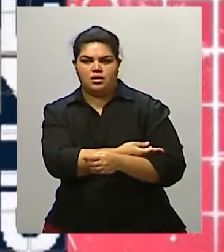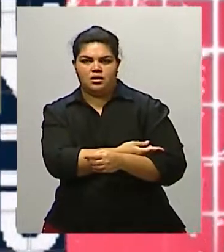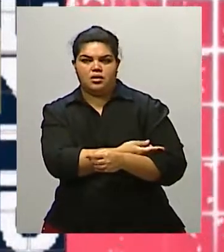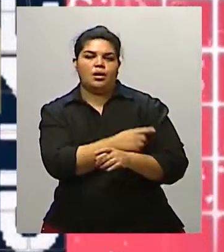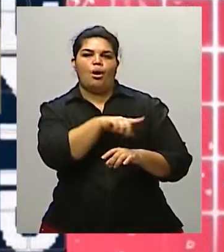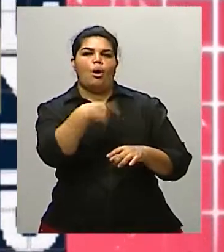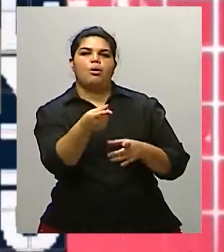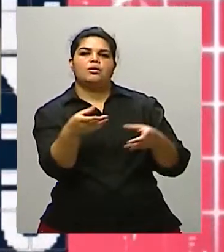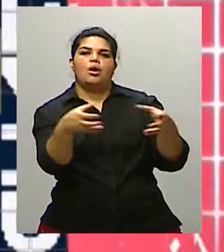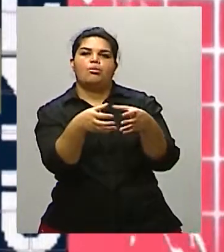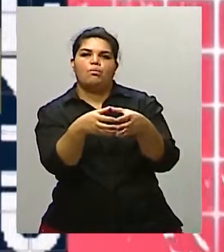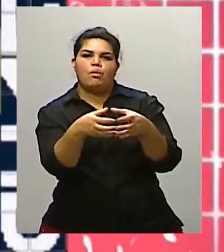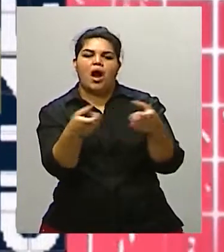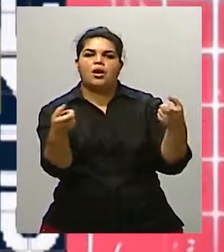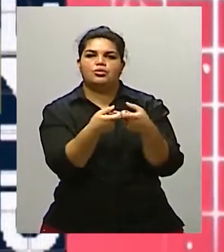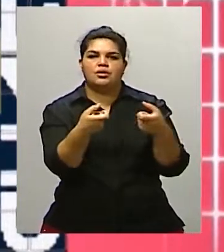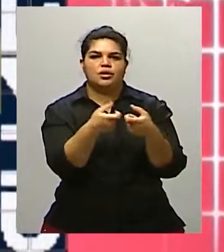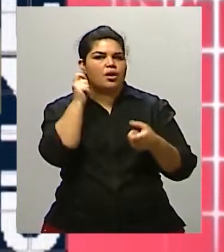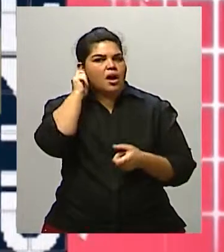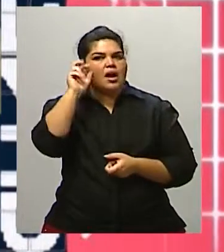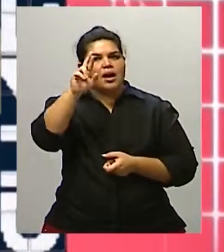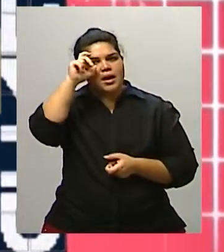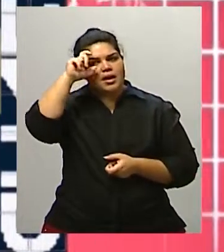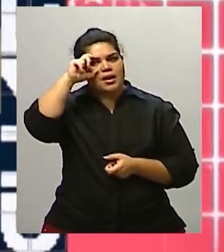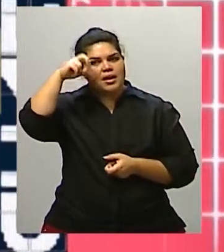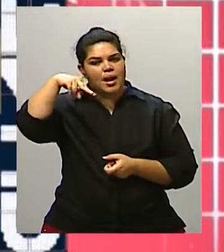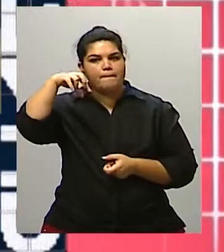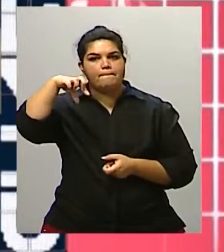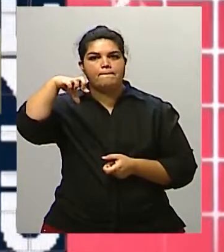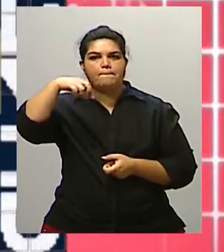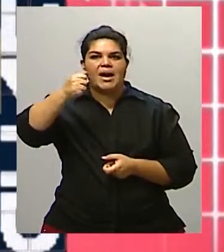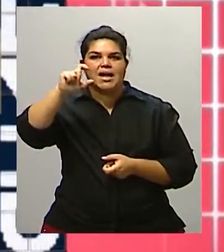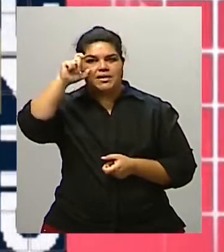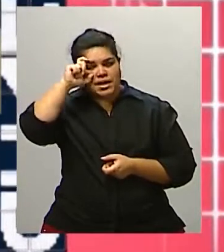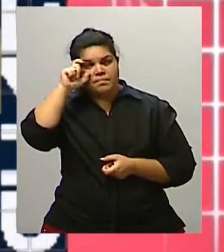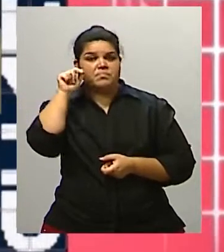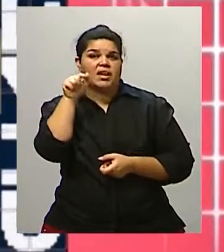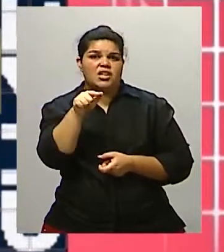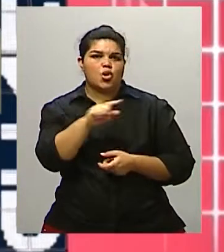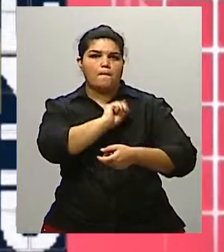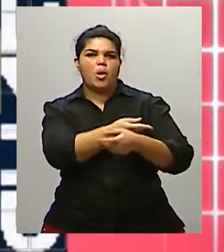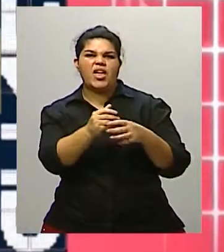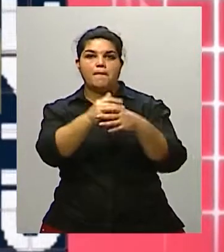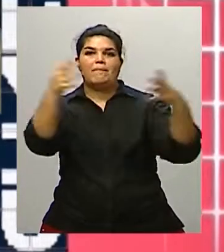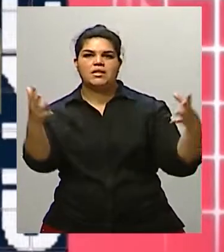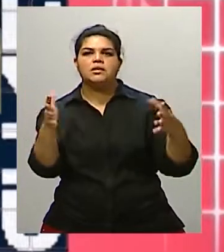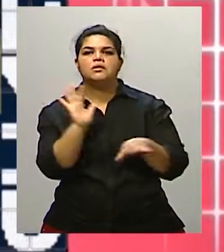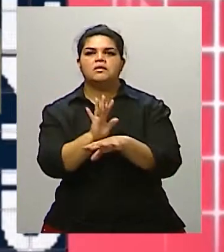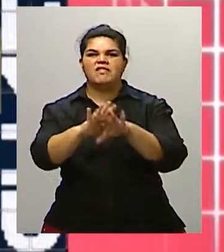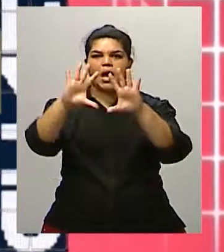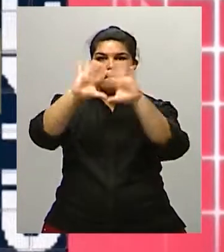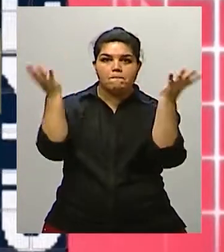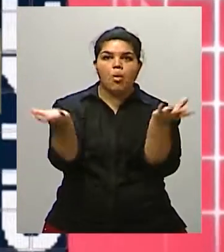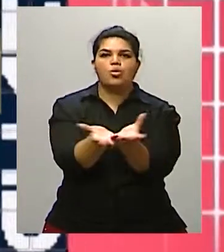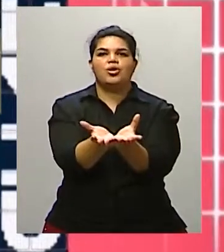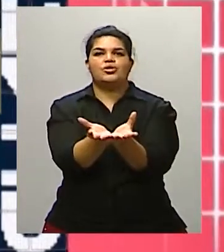Cada vez la política tiene menor margen de poder. Lo único que queda es la administración, 2 o 3 cosas,